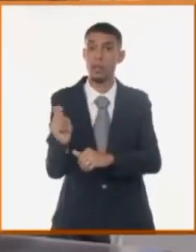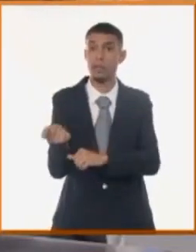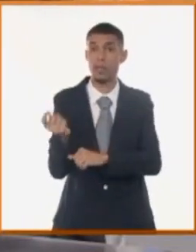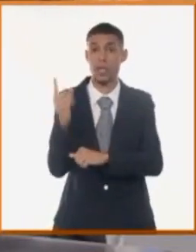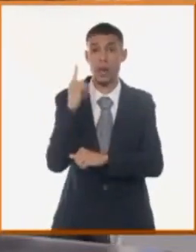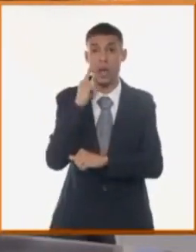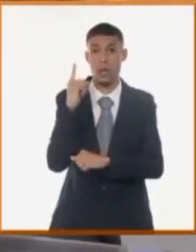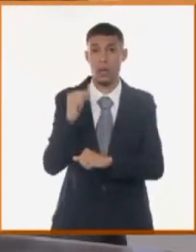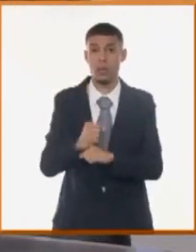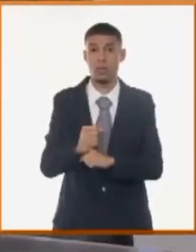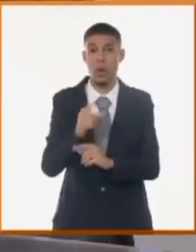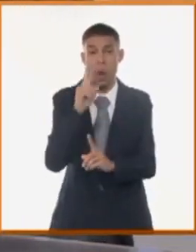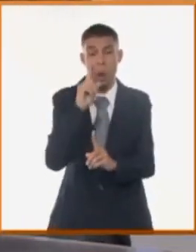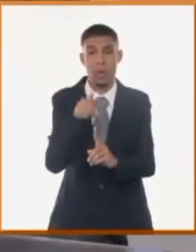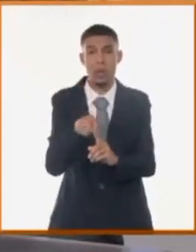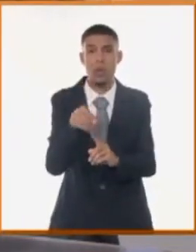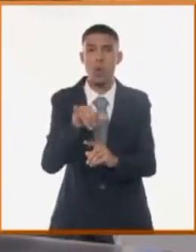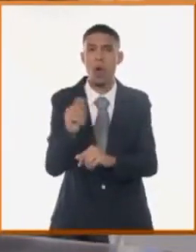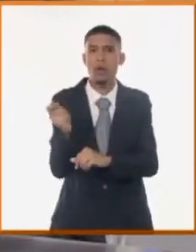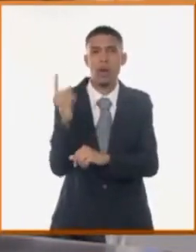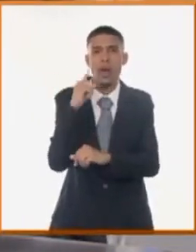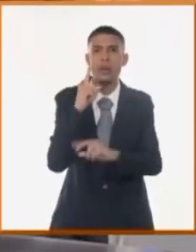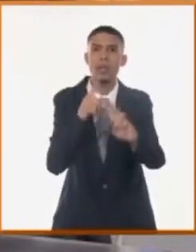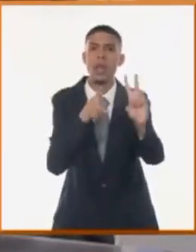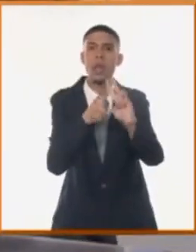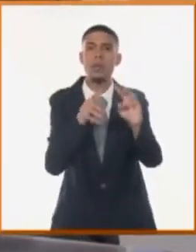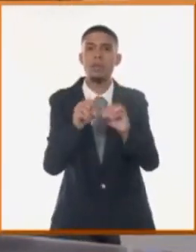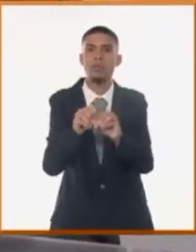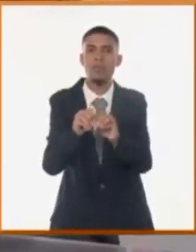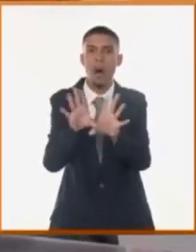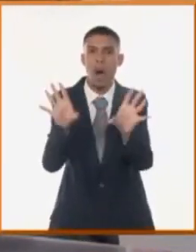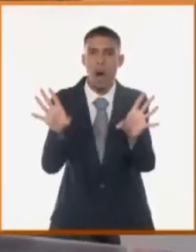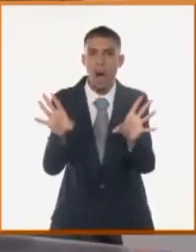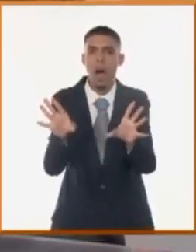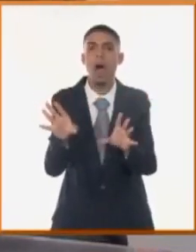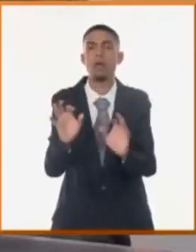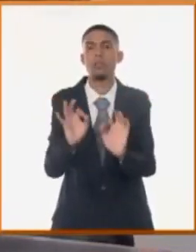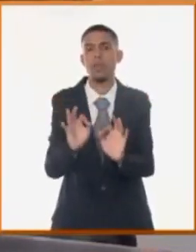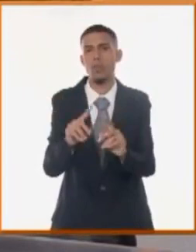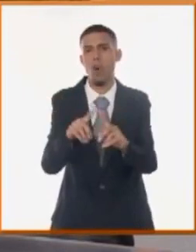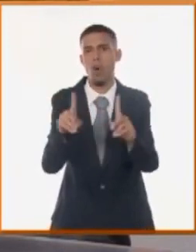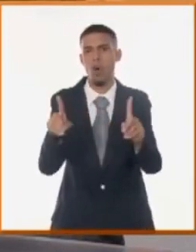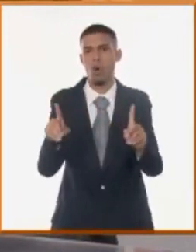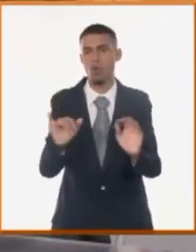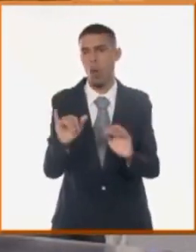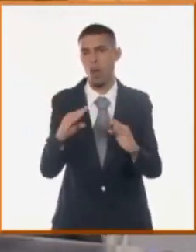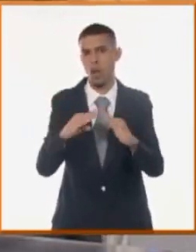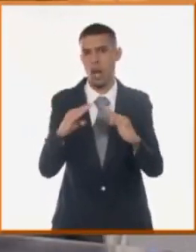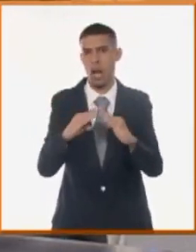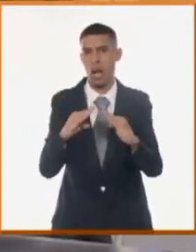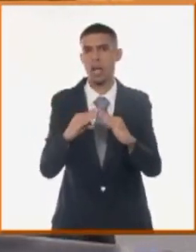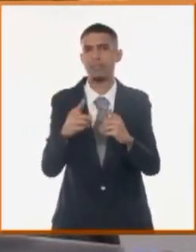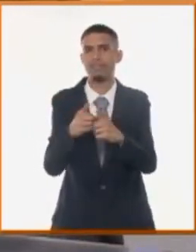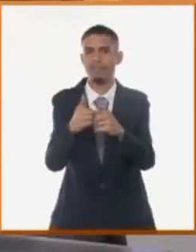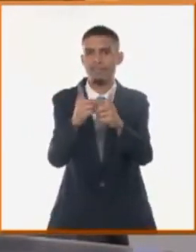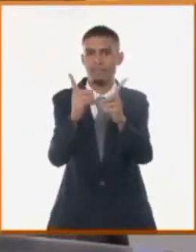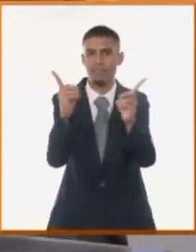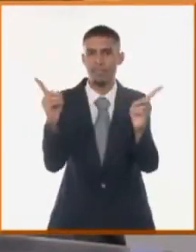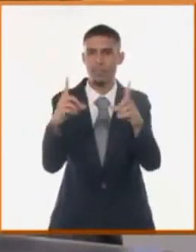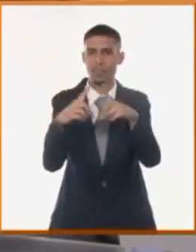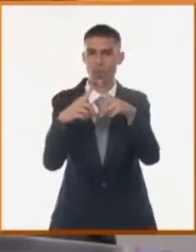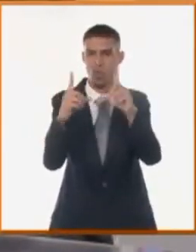dices, de llevar la señal de radio y televisión precisamente hacia los hogares de toda nuestra población a lo largo y ancho de todo el territorio